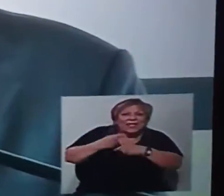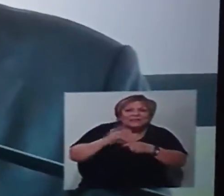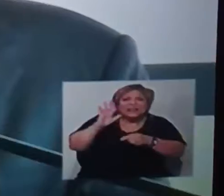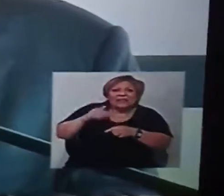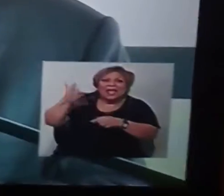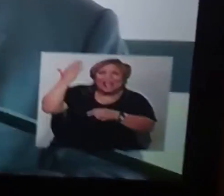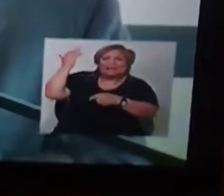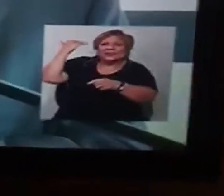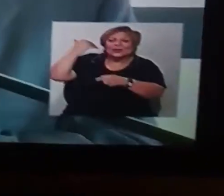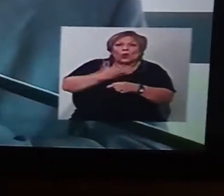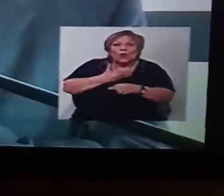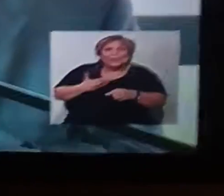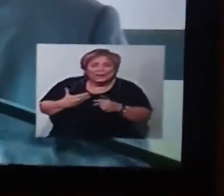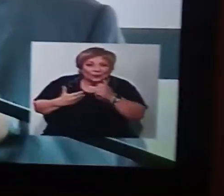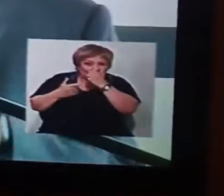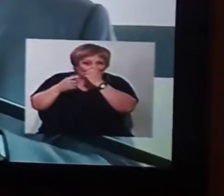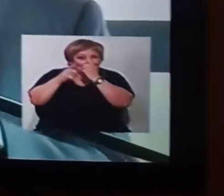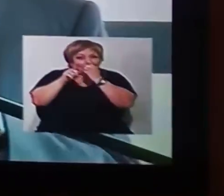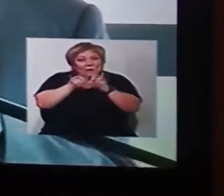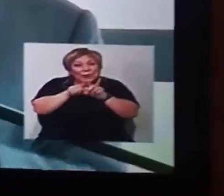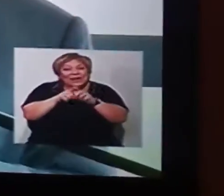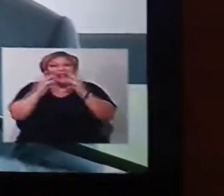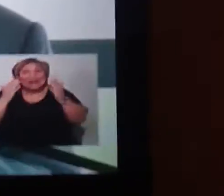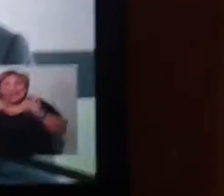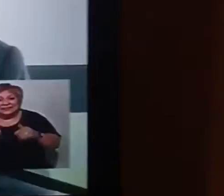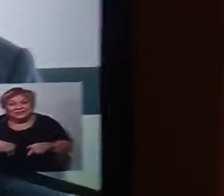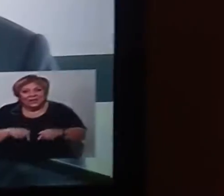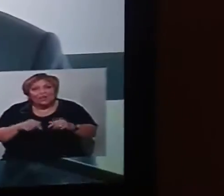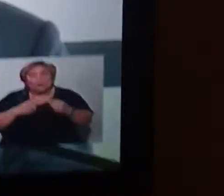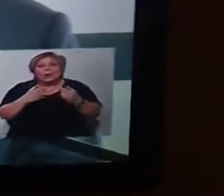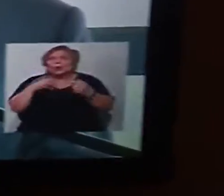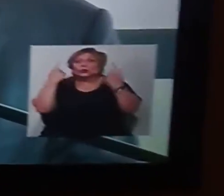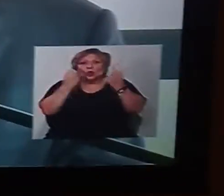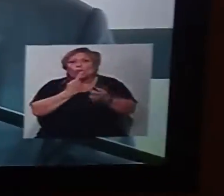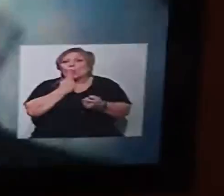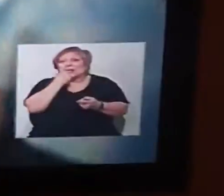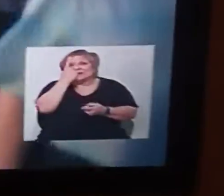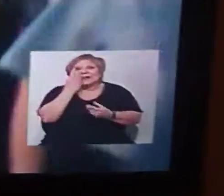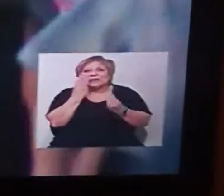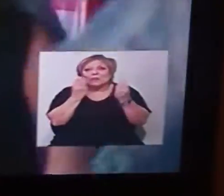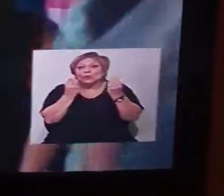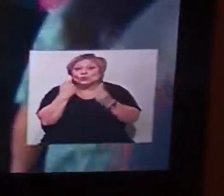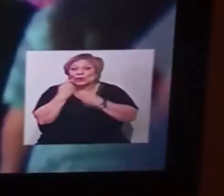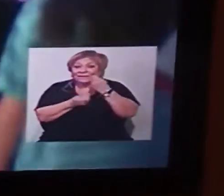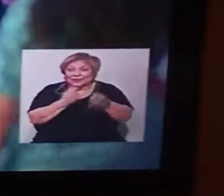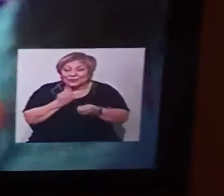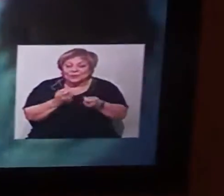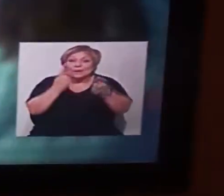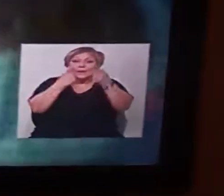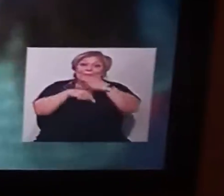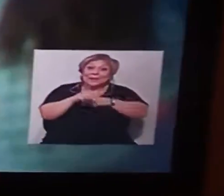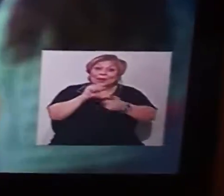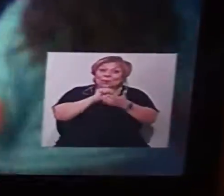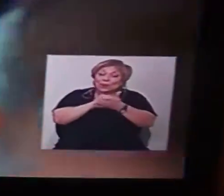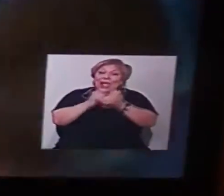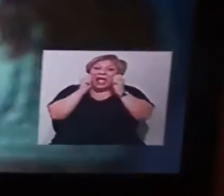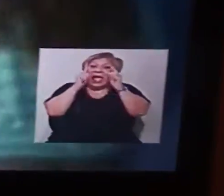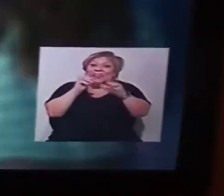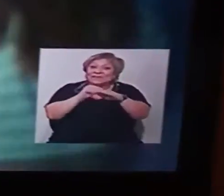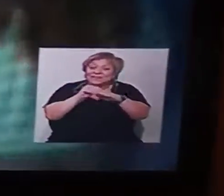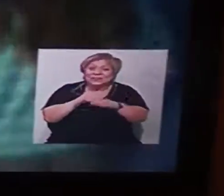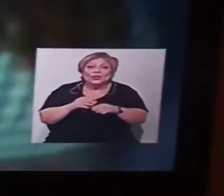prácticas gracias a las cuales el país es atractivo para la inversión sin embargo la publicación advierte que no